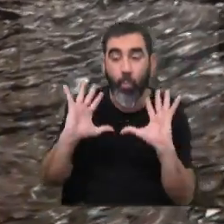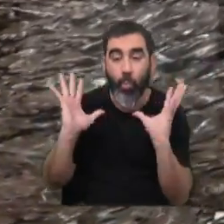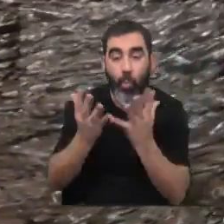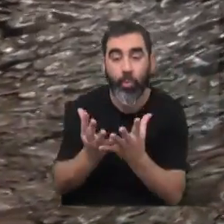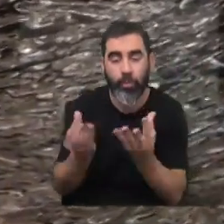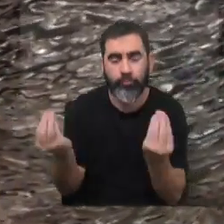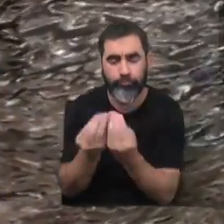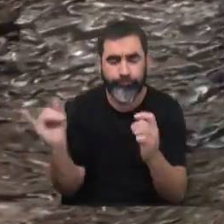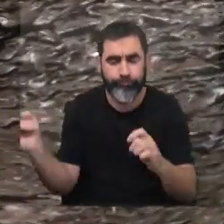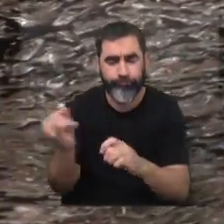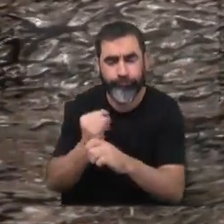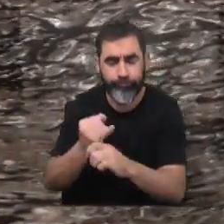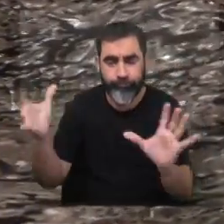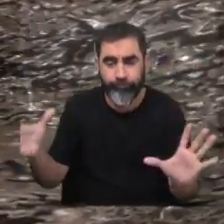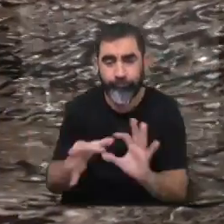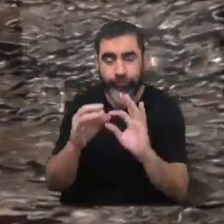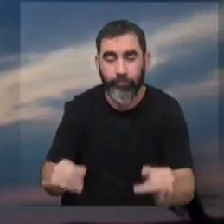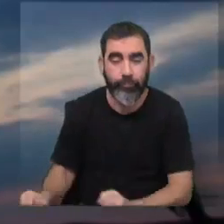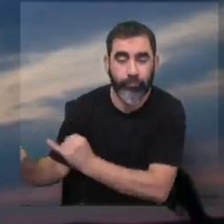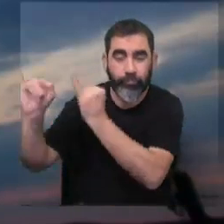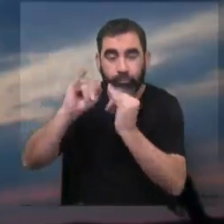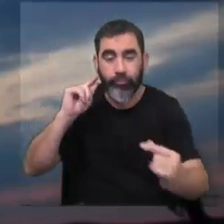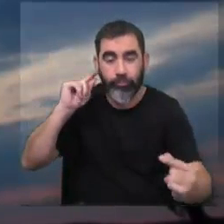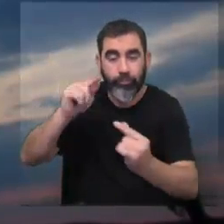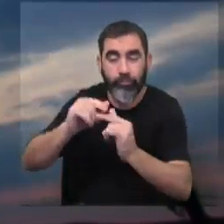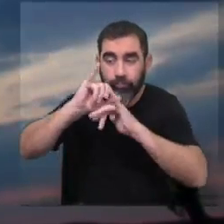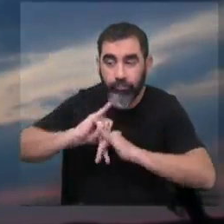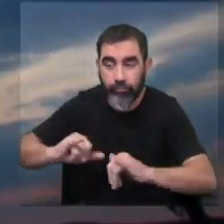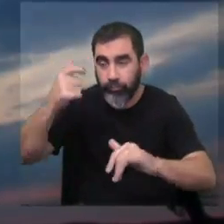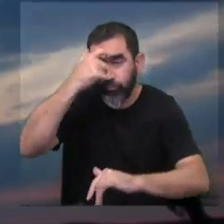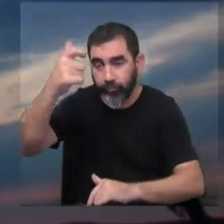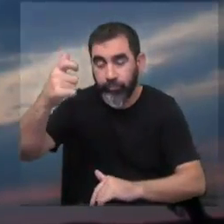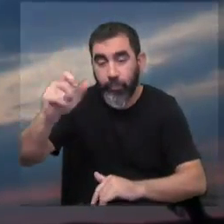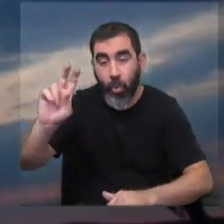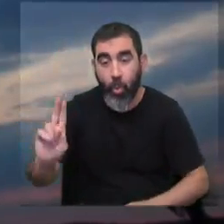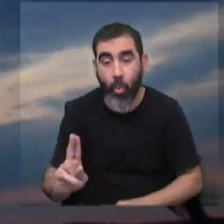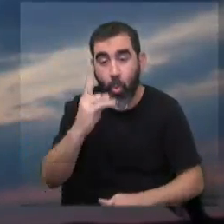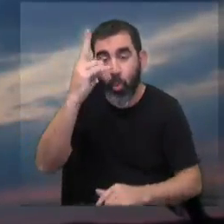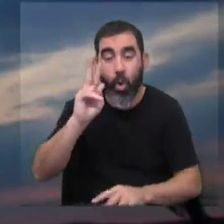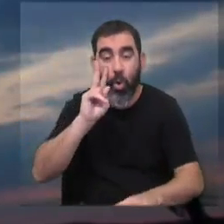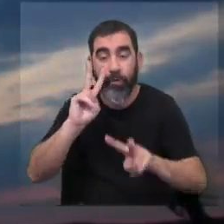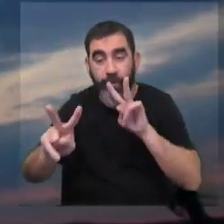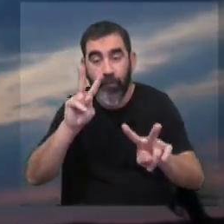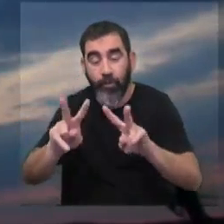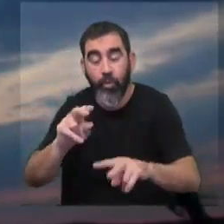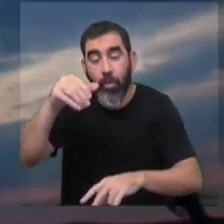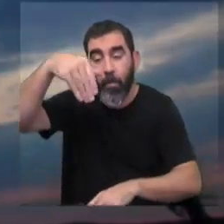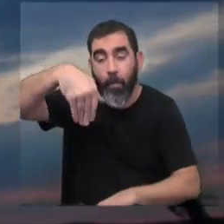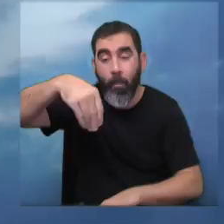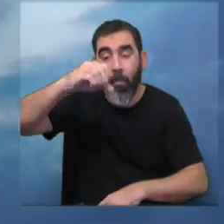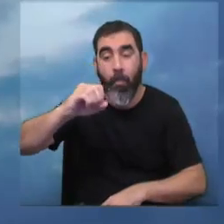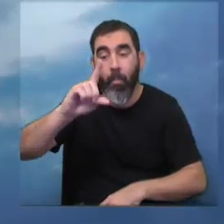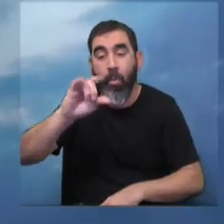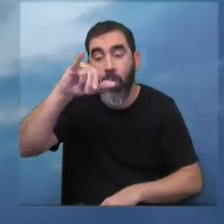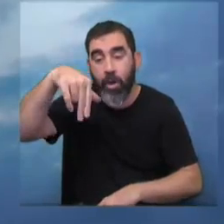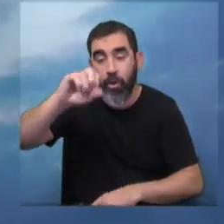de instituciones se unen a esta jornada enfocada en la divulgación científica. En Uruguay, el Observatorio Los Molinos se va a sumar